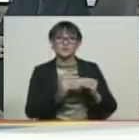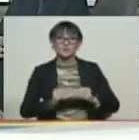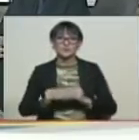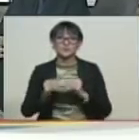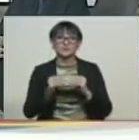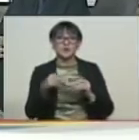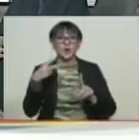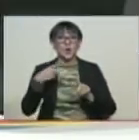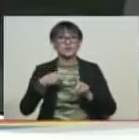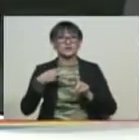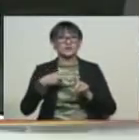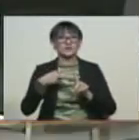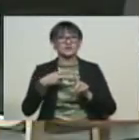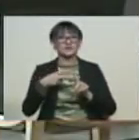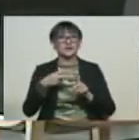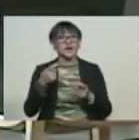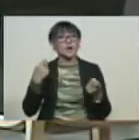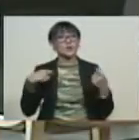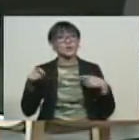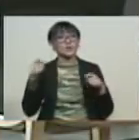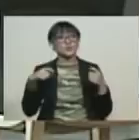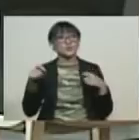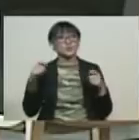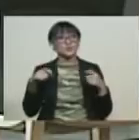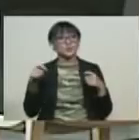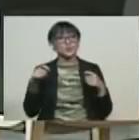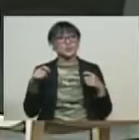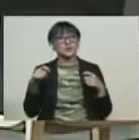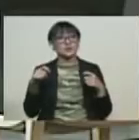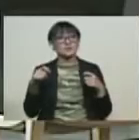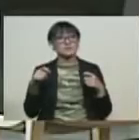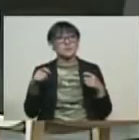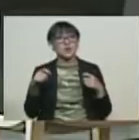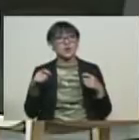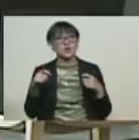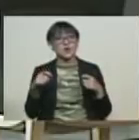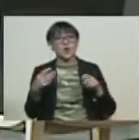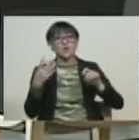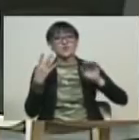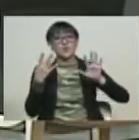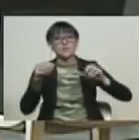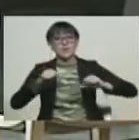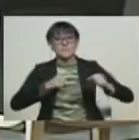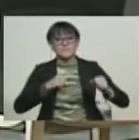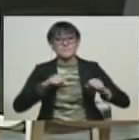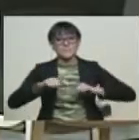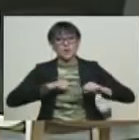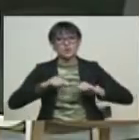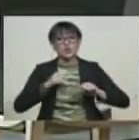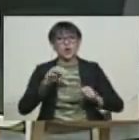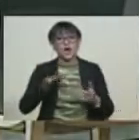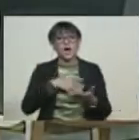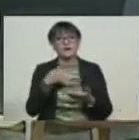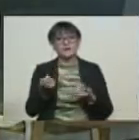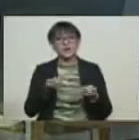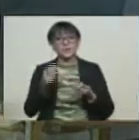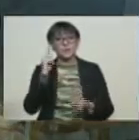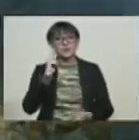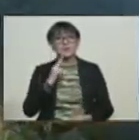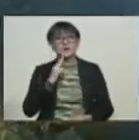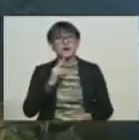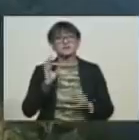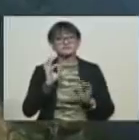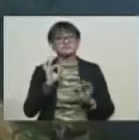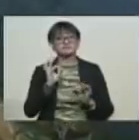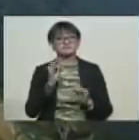recuperación de este Hotel Humboldt. Así que el turismo es el noveno motor de la agenda económica bolivariana. Bendito